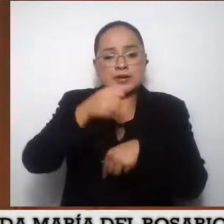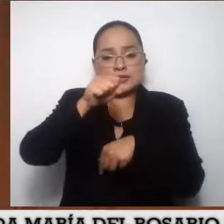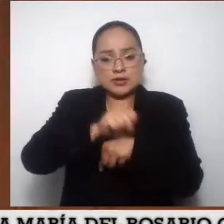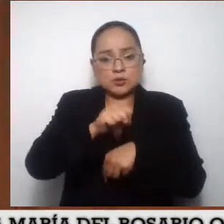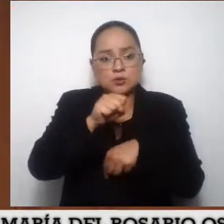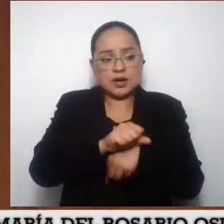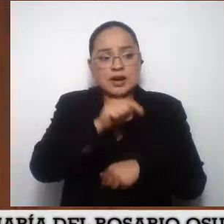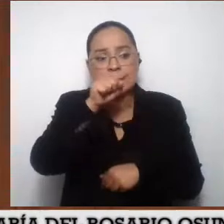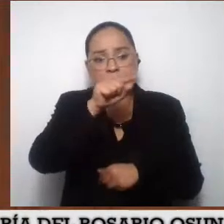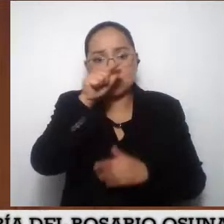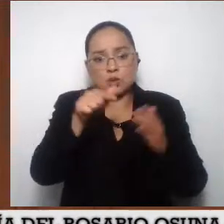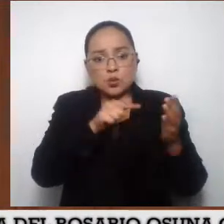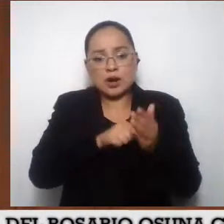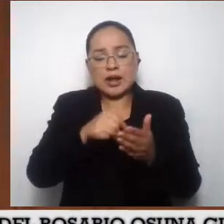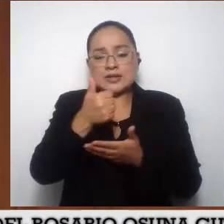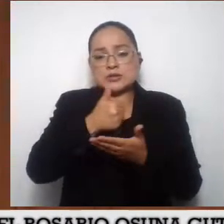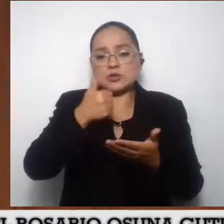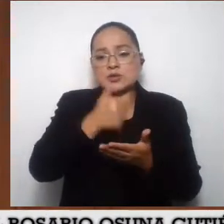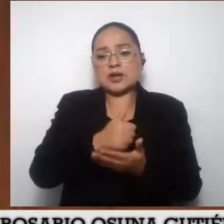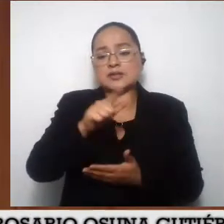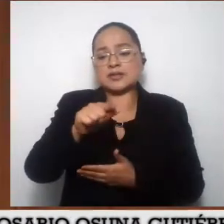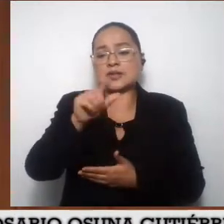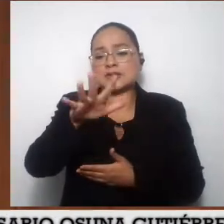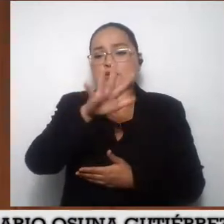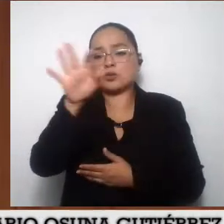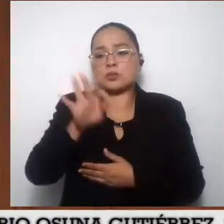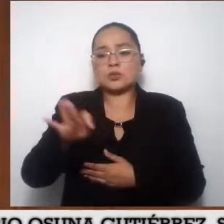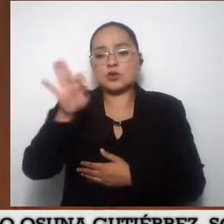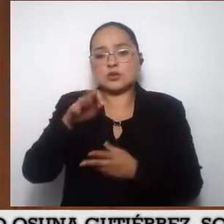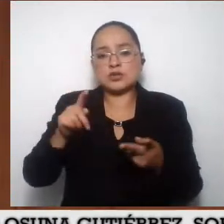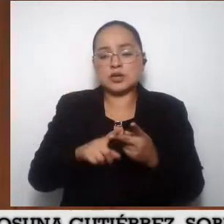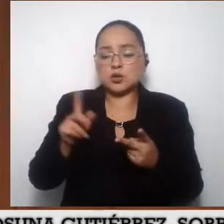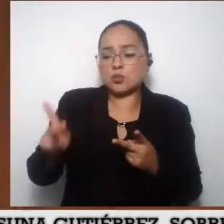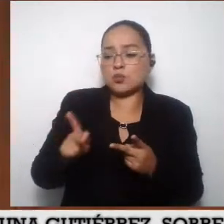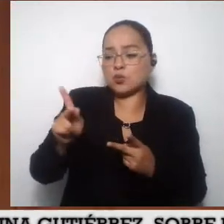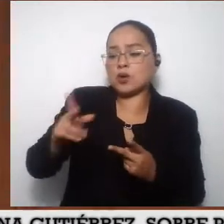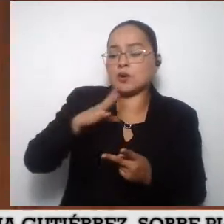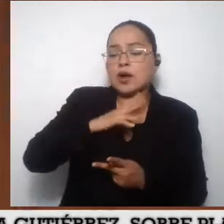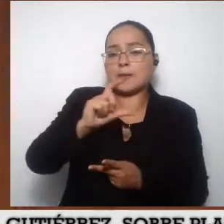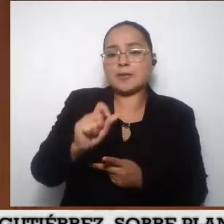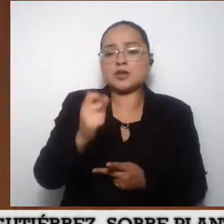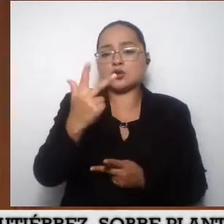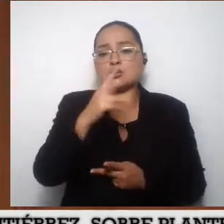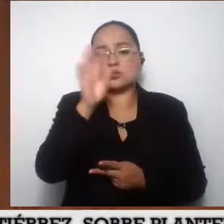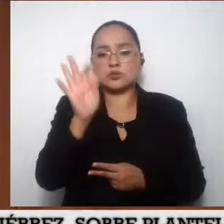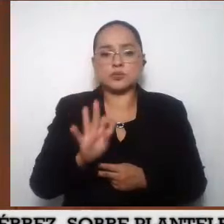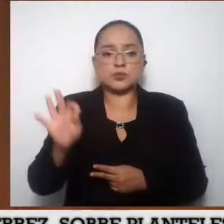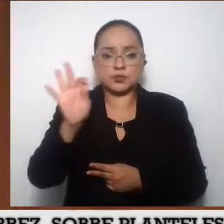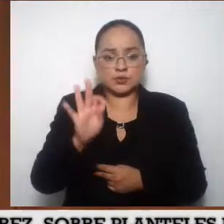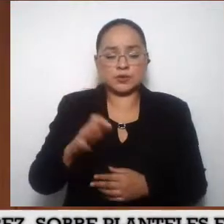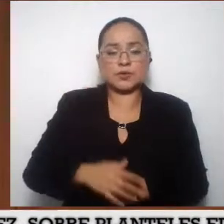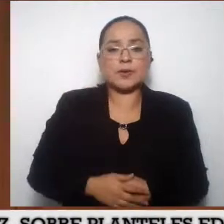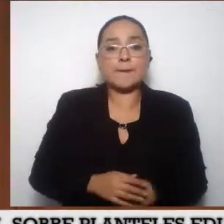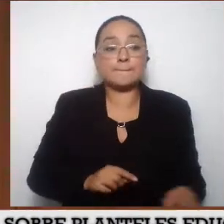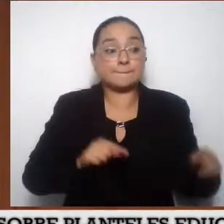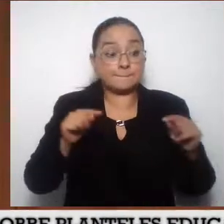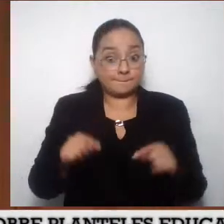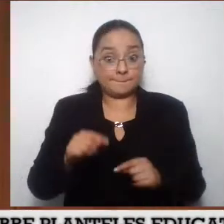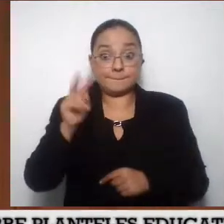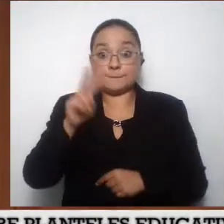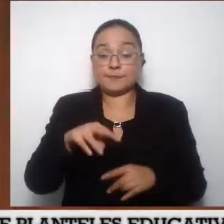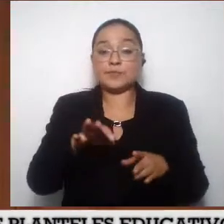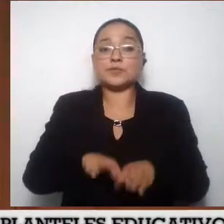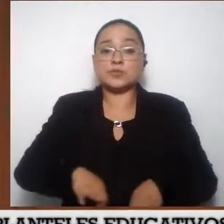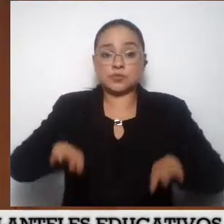zona urbana con un 75% y en la zona rural con un 28%. He aquí la importancia